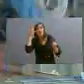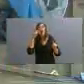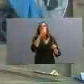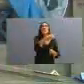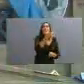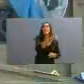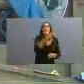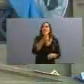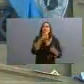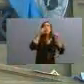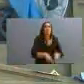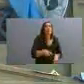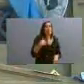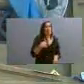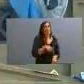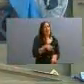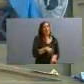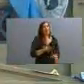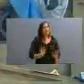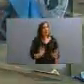eran argentinos.